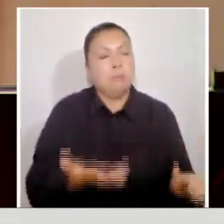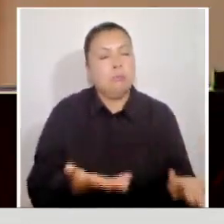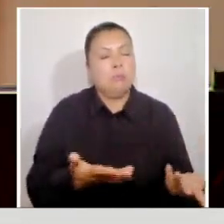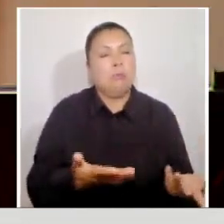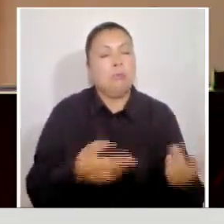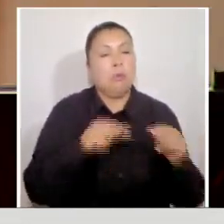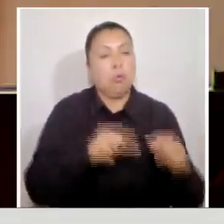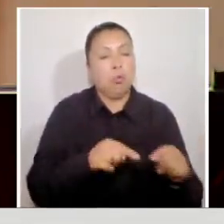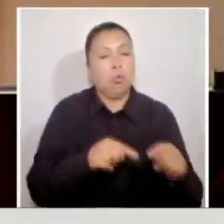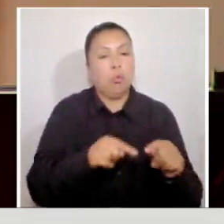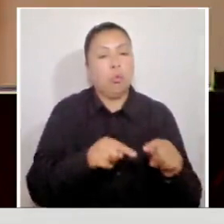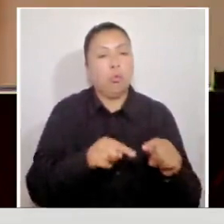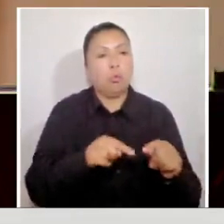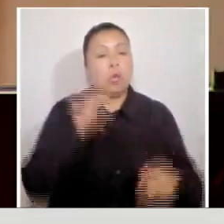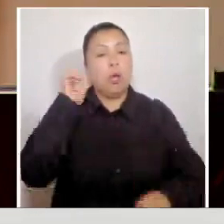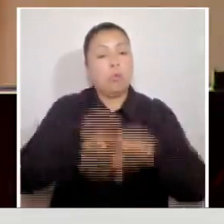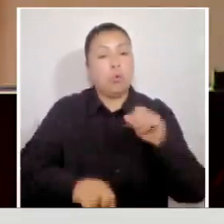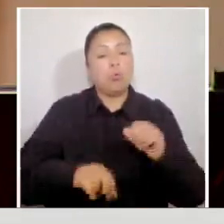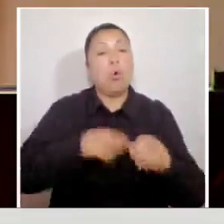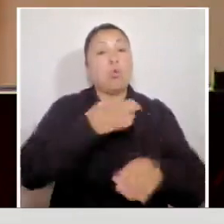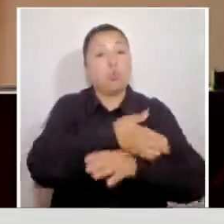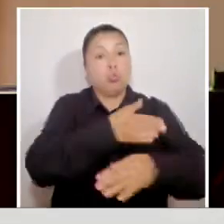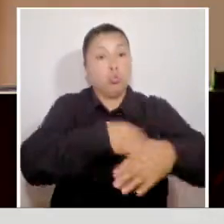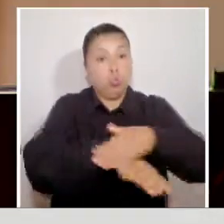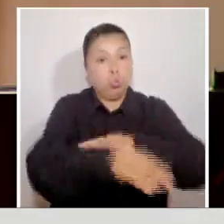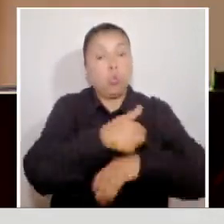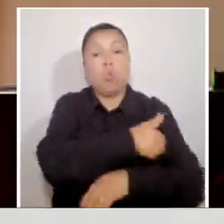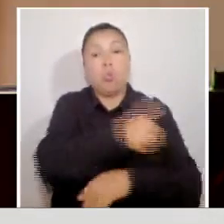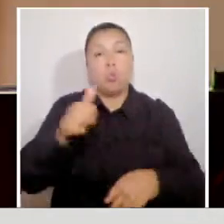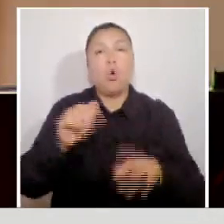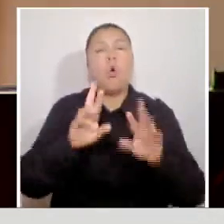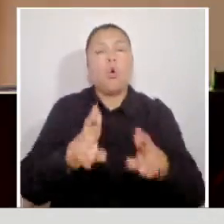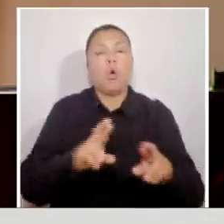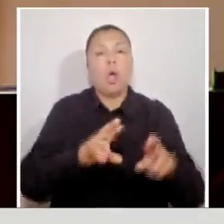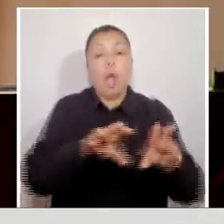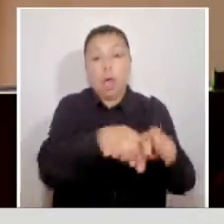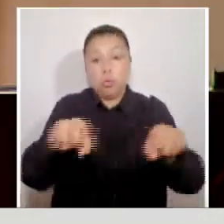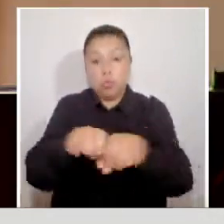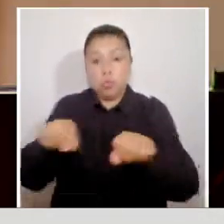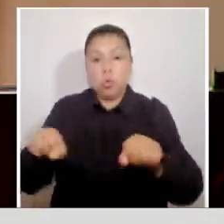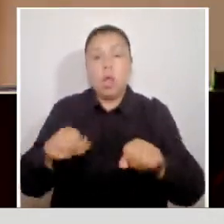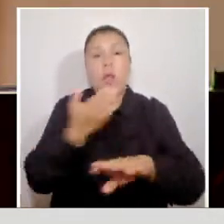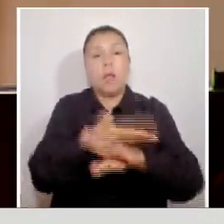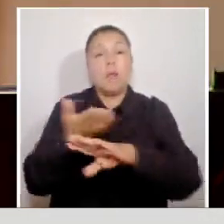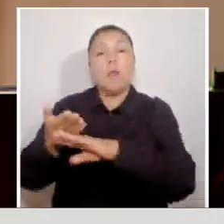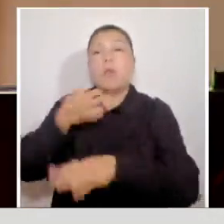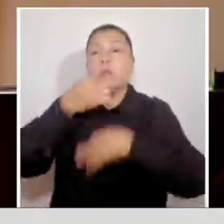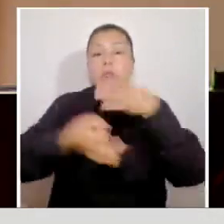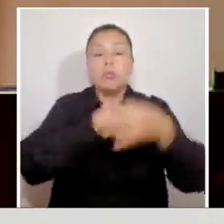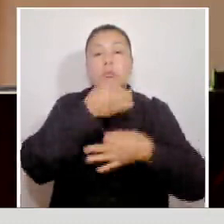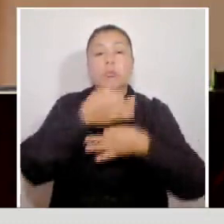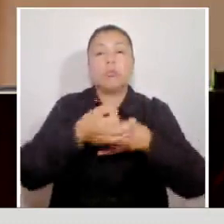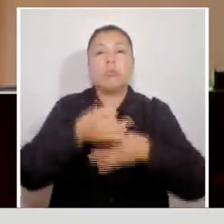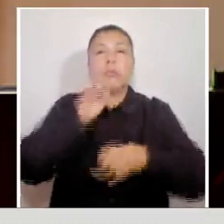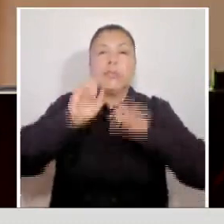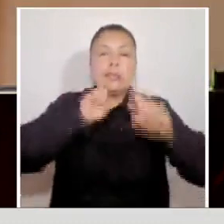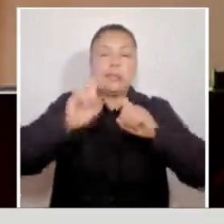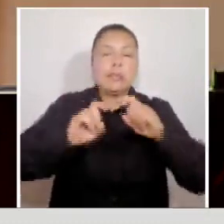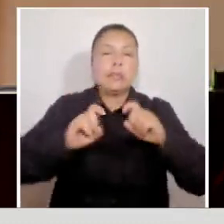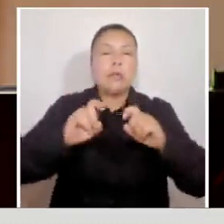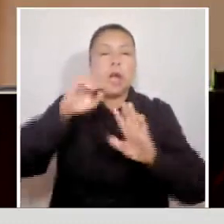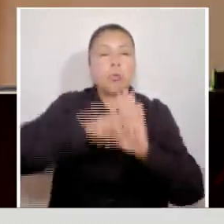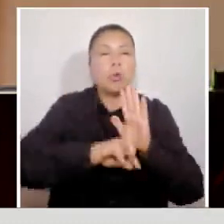esperemos que se apruebe transversalmente y ojalá por unanimidad le pedimos a quienes han manifestado su crítica al proyecto que